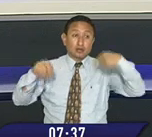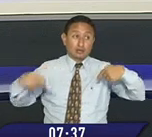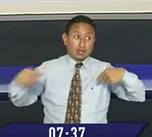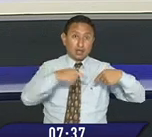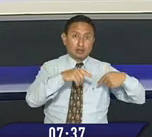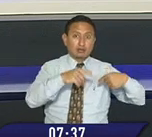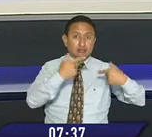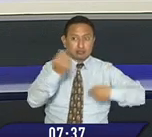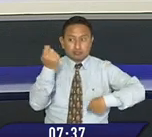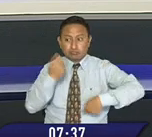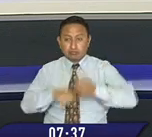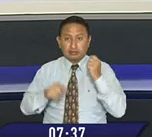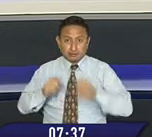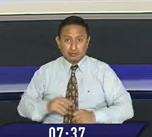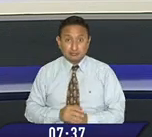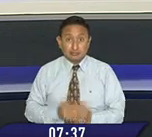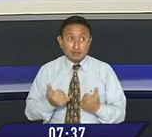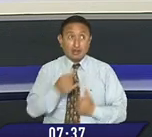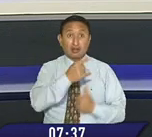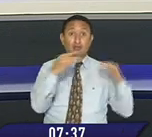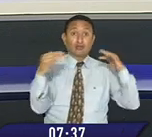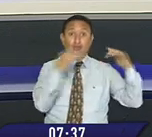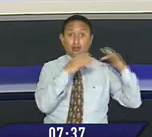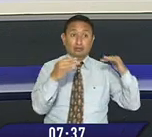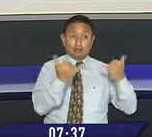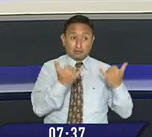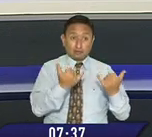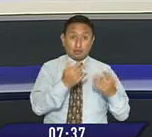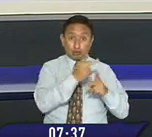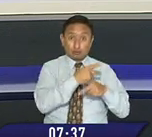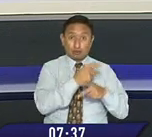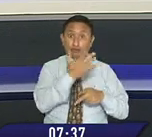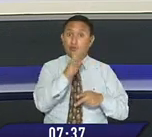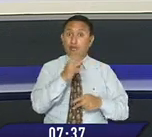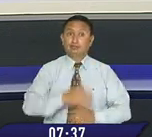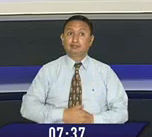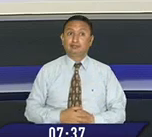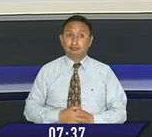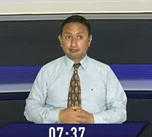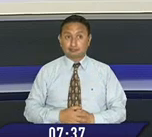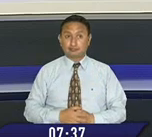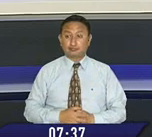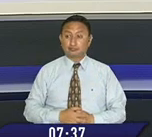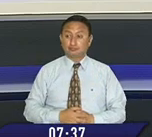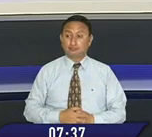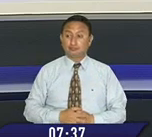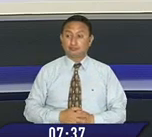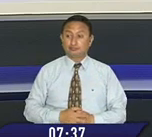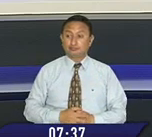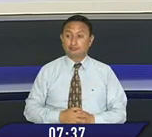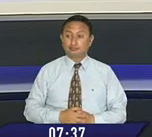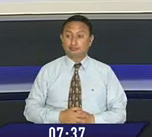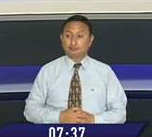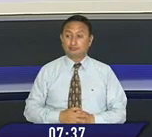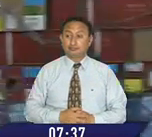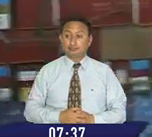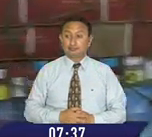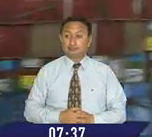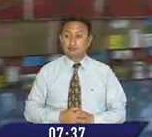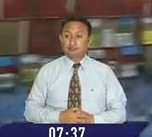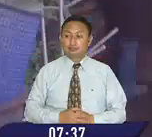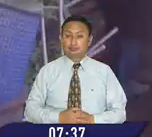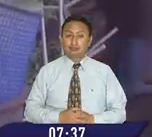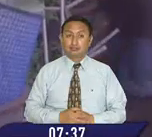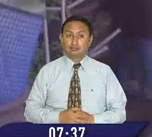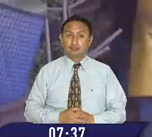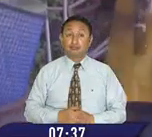principales proveedores y ante el conflicto hay desabastecimiento y también incremento de precios. Pese a la